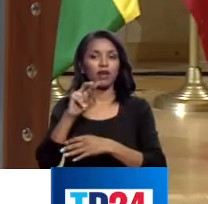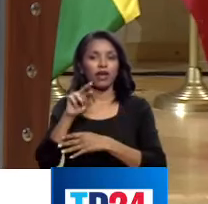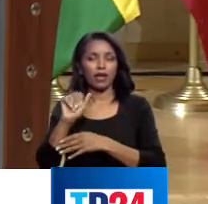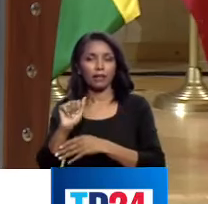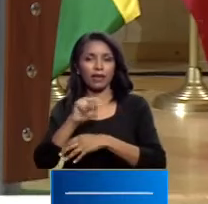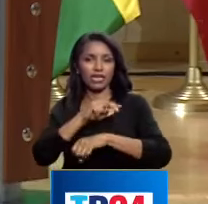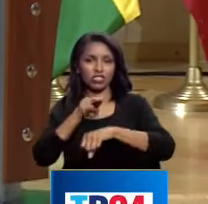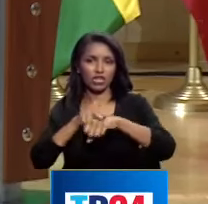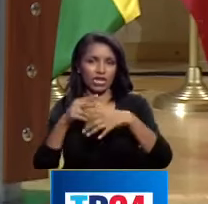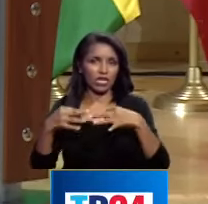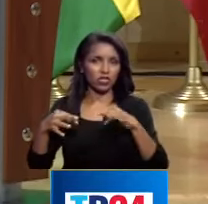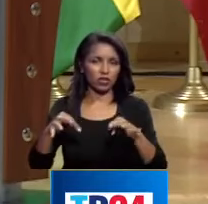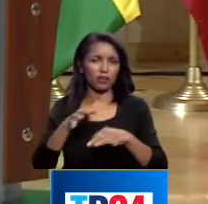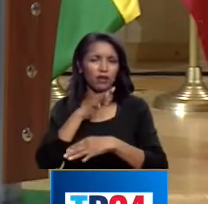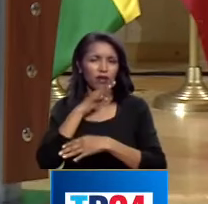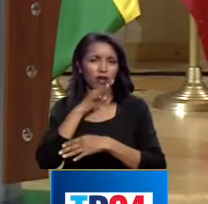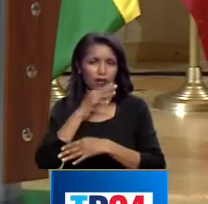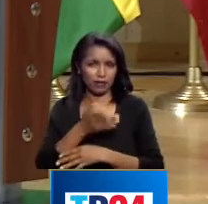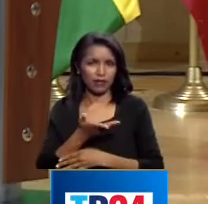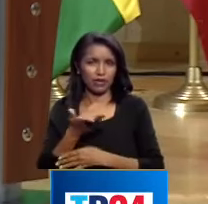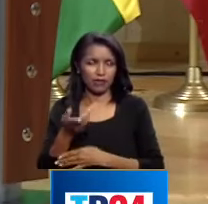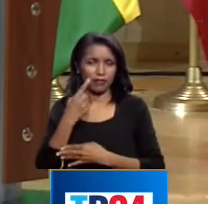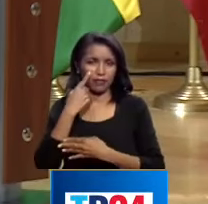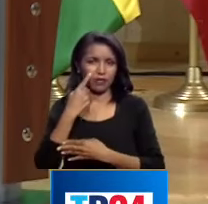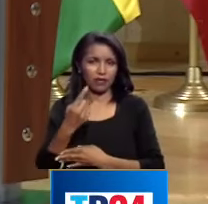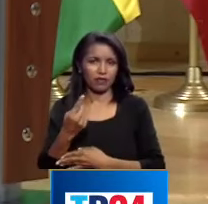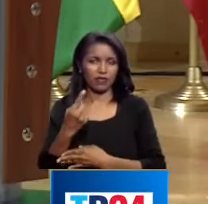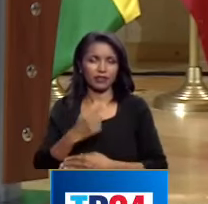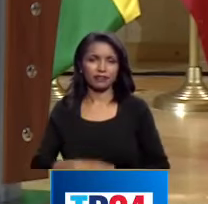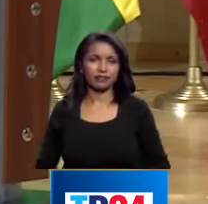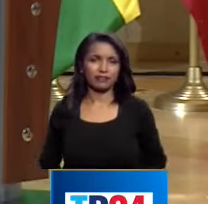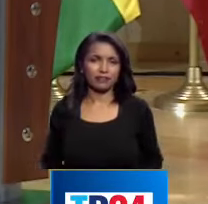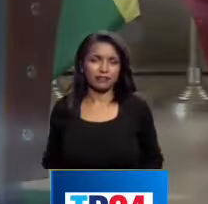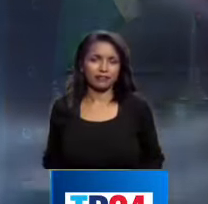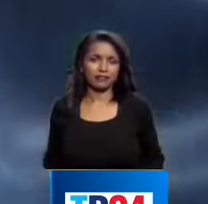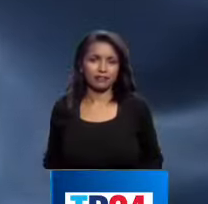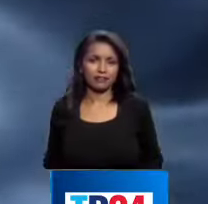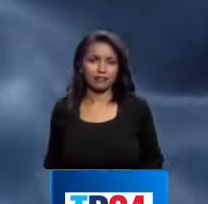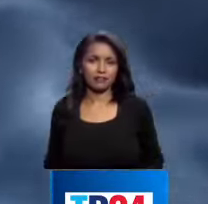Nacional de Turismo de Panamá, presidida por Ovidio Díaz.